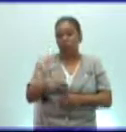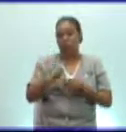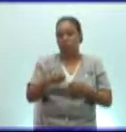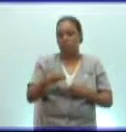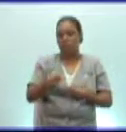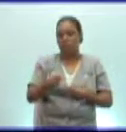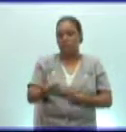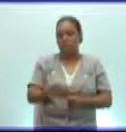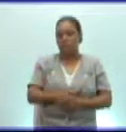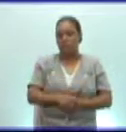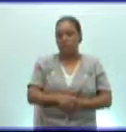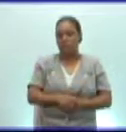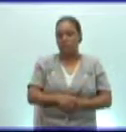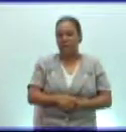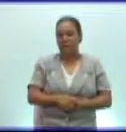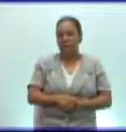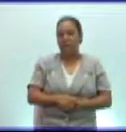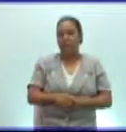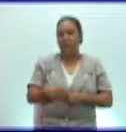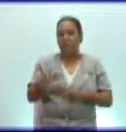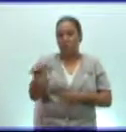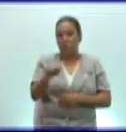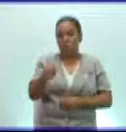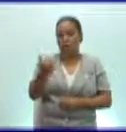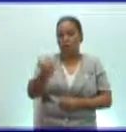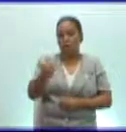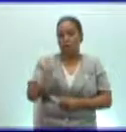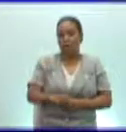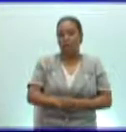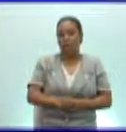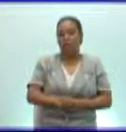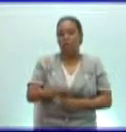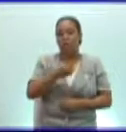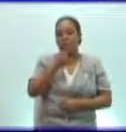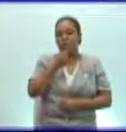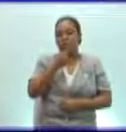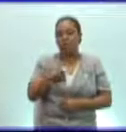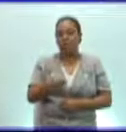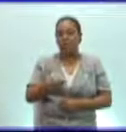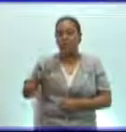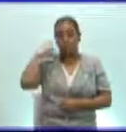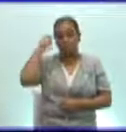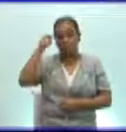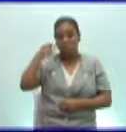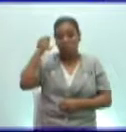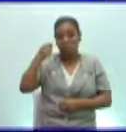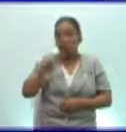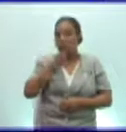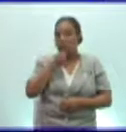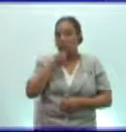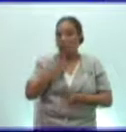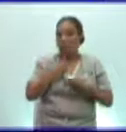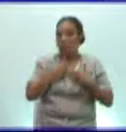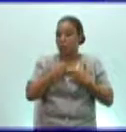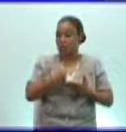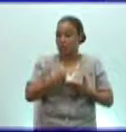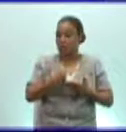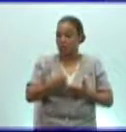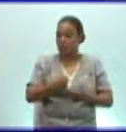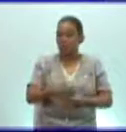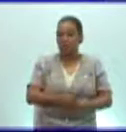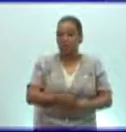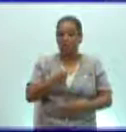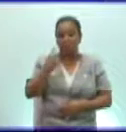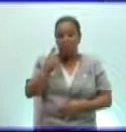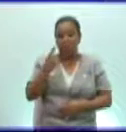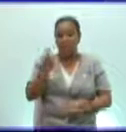Antes de hacer el estudio individual, yo les propongo ver un video muy sencillo que nos da la posibilidad de ver